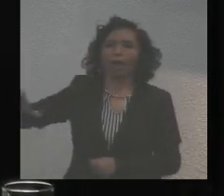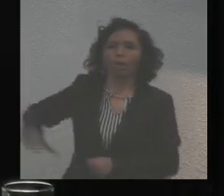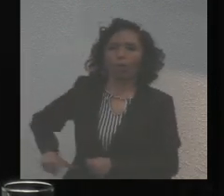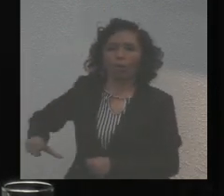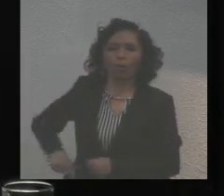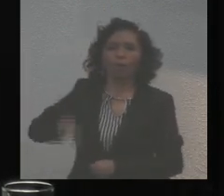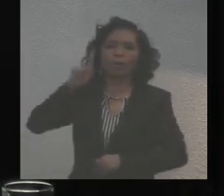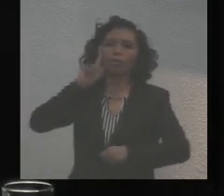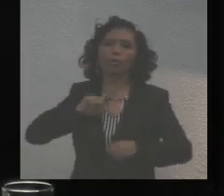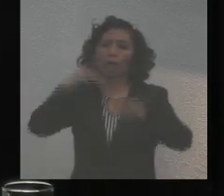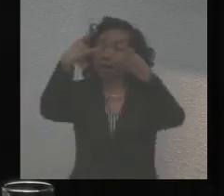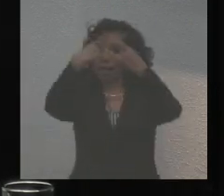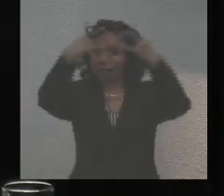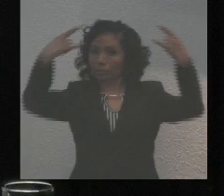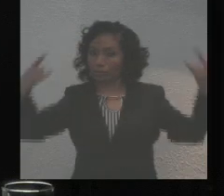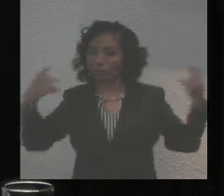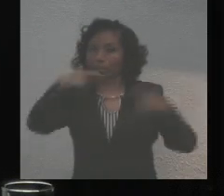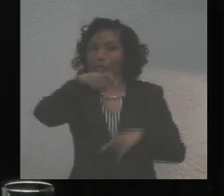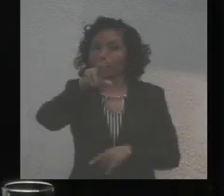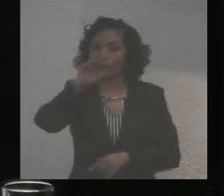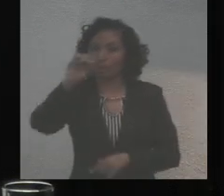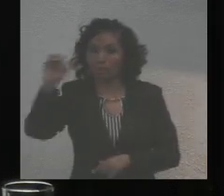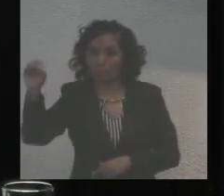de Quintana Roo,